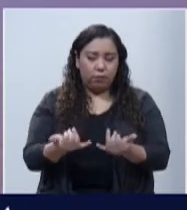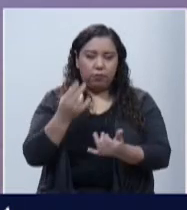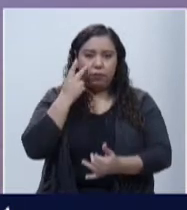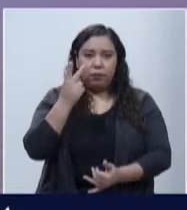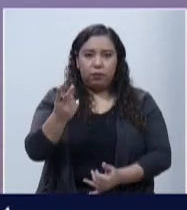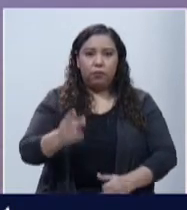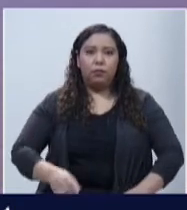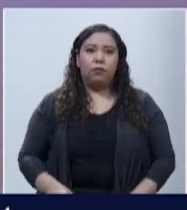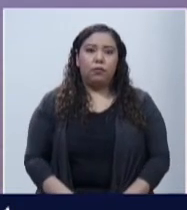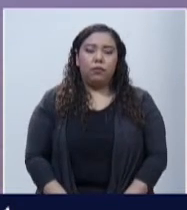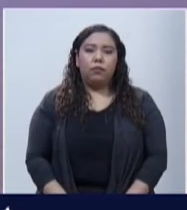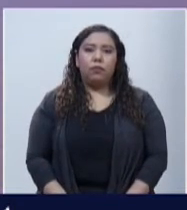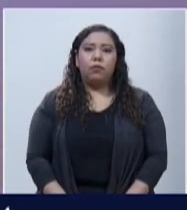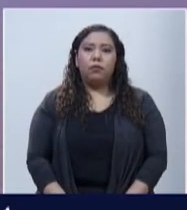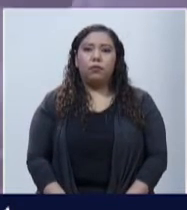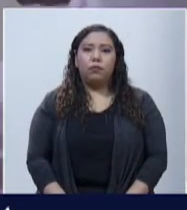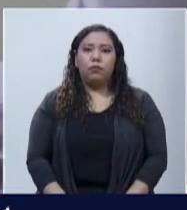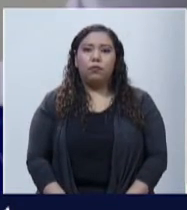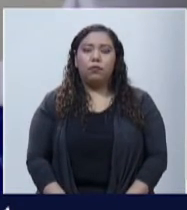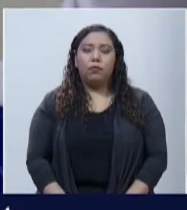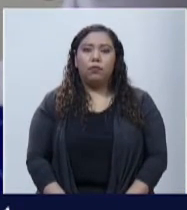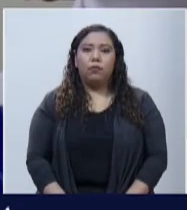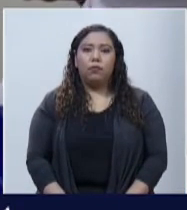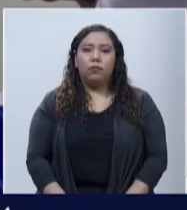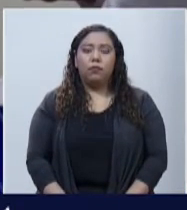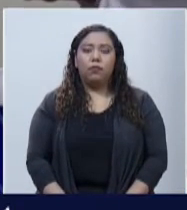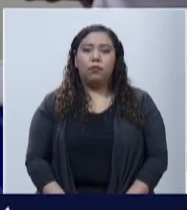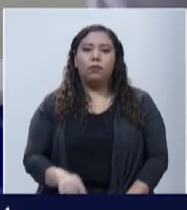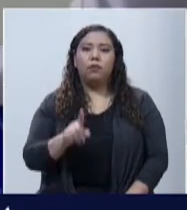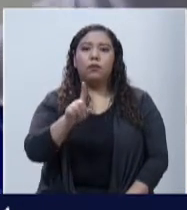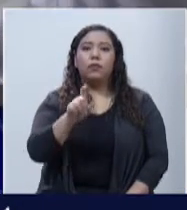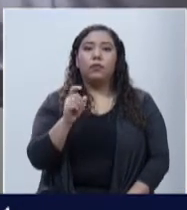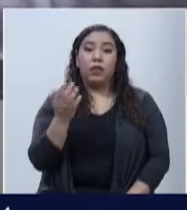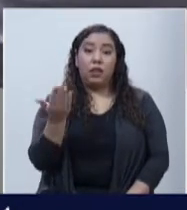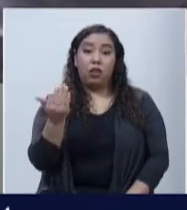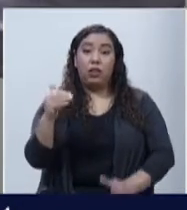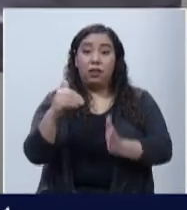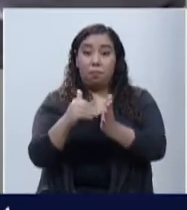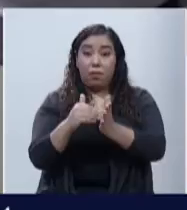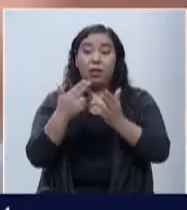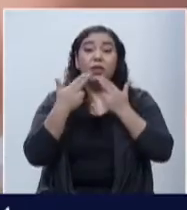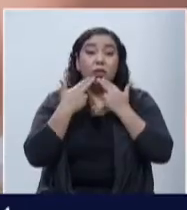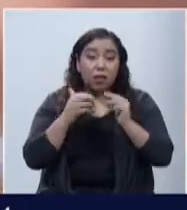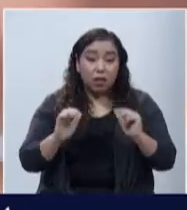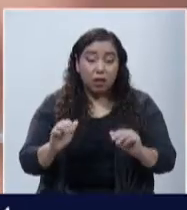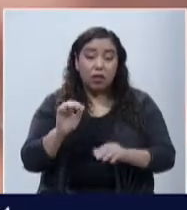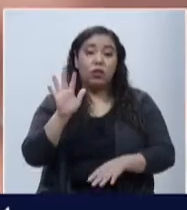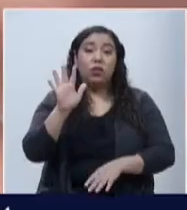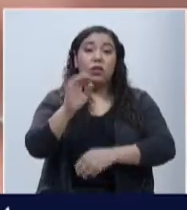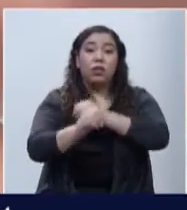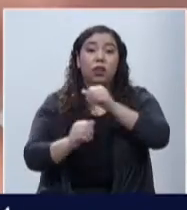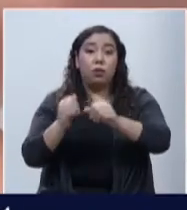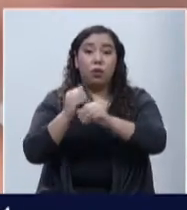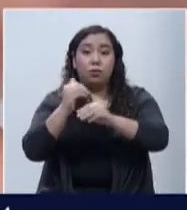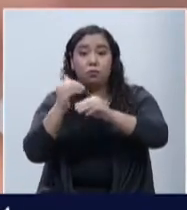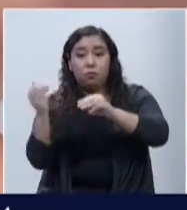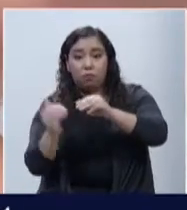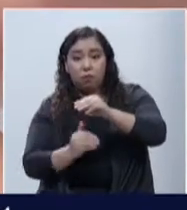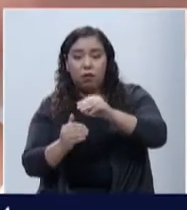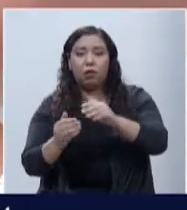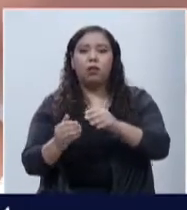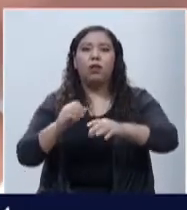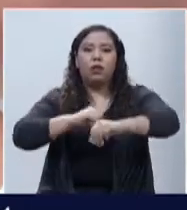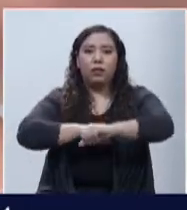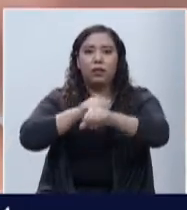detalles alrededor de 115.000 niños menores de 5 años se beneficiarán con la nueva sala de